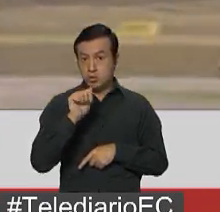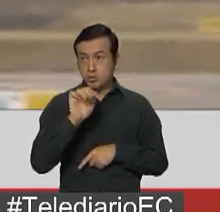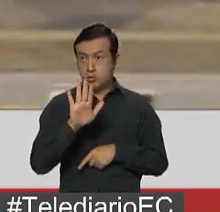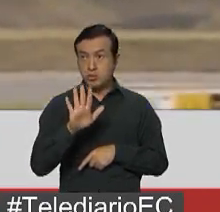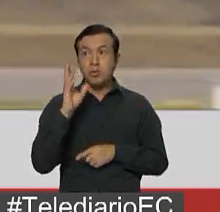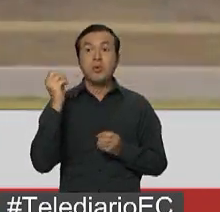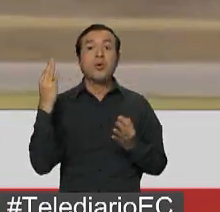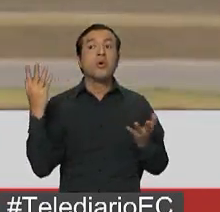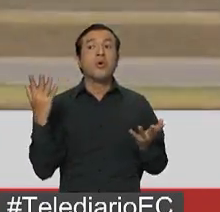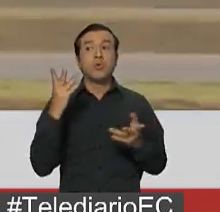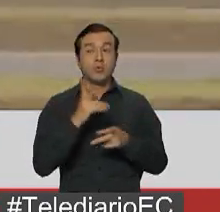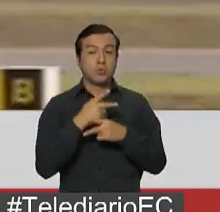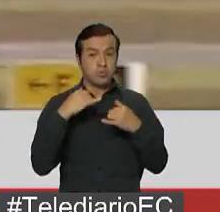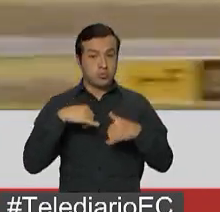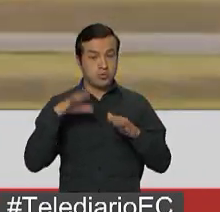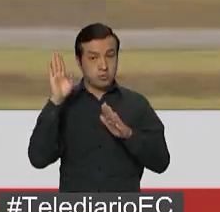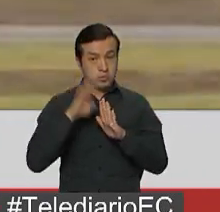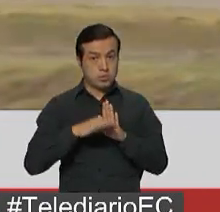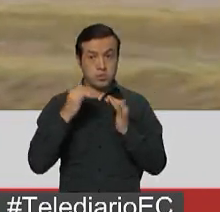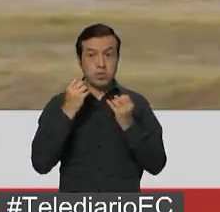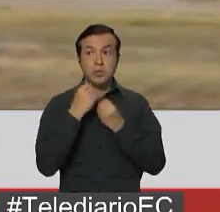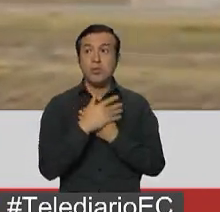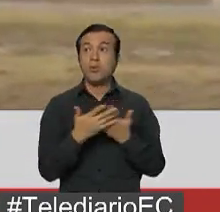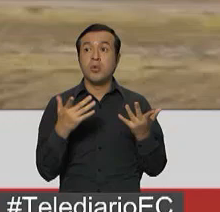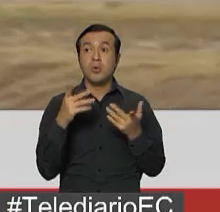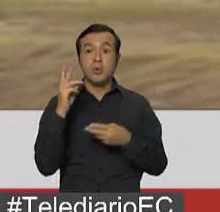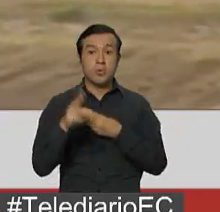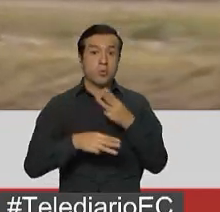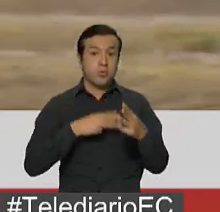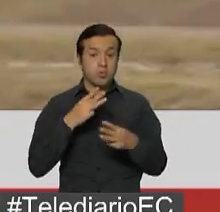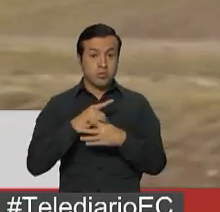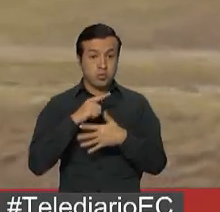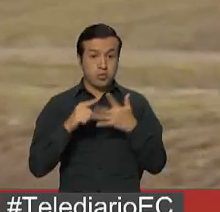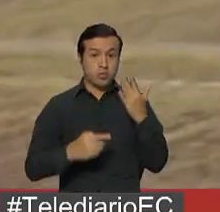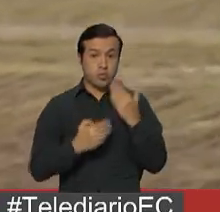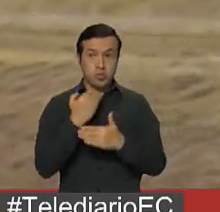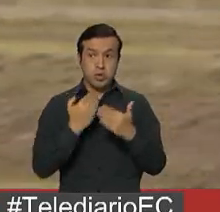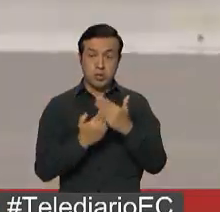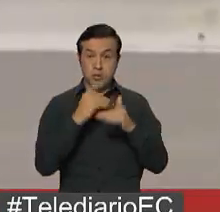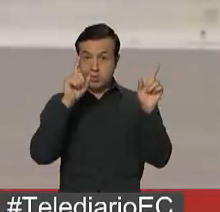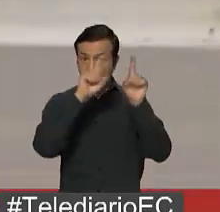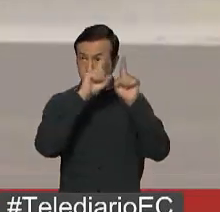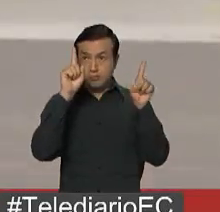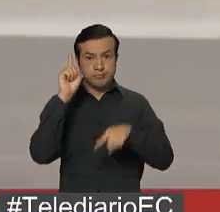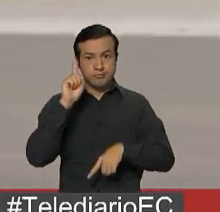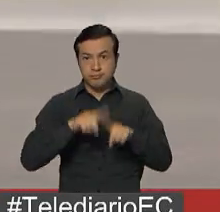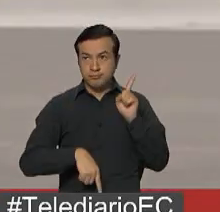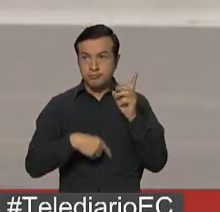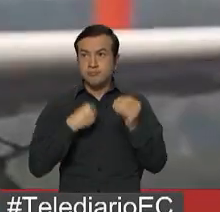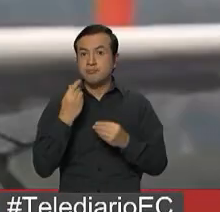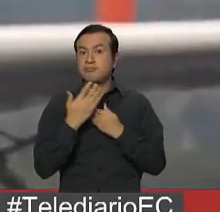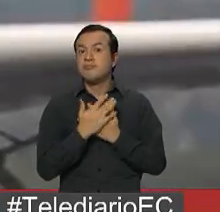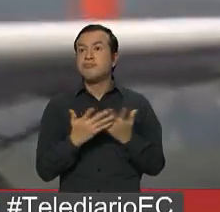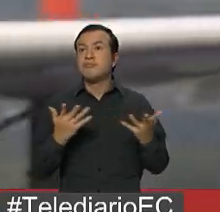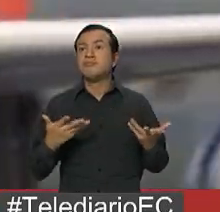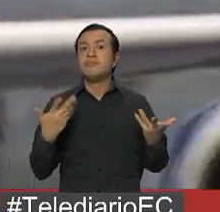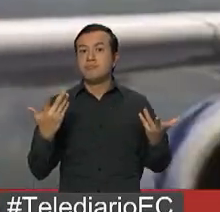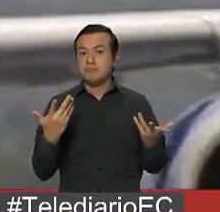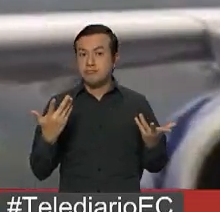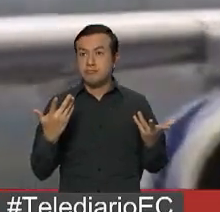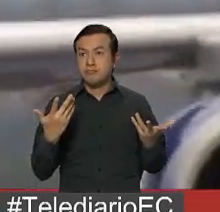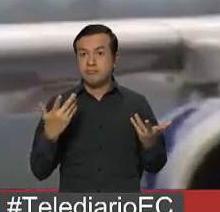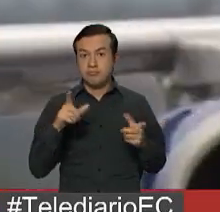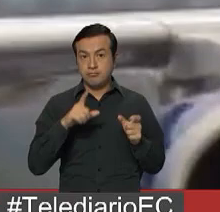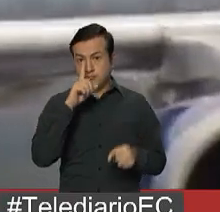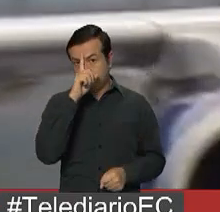recortado un tercio de su producción pues actualmente nadie en el mundo requiere de nuevas aeronaves lo cual ha llevado incluso a reducir el